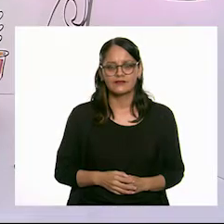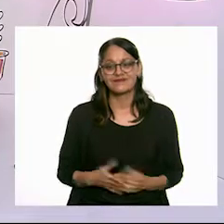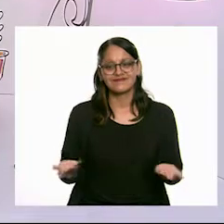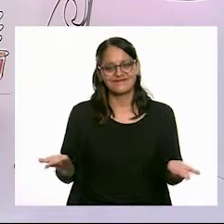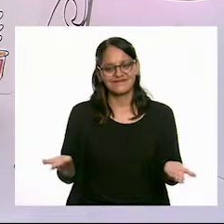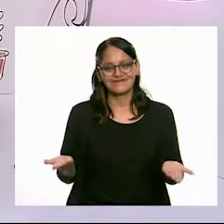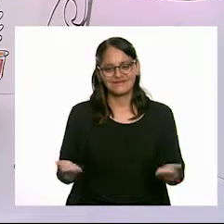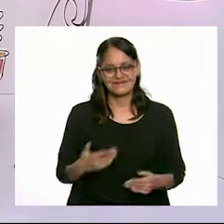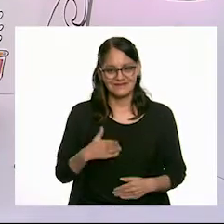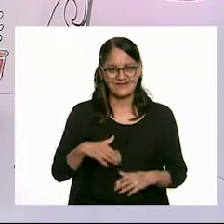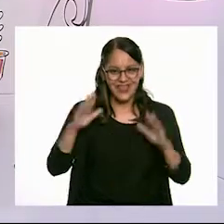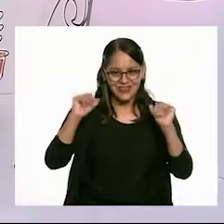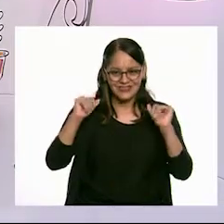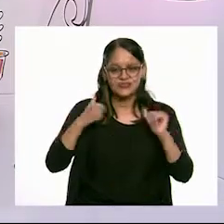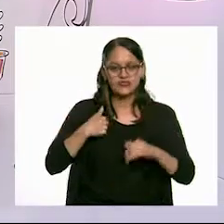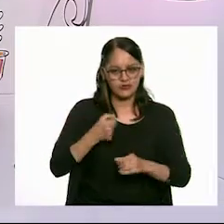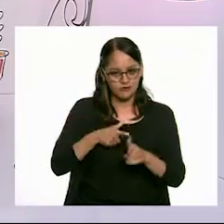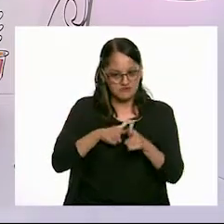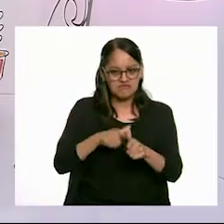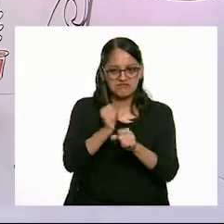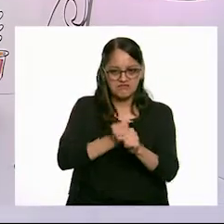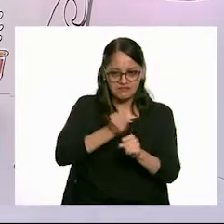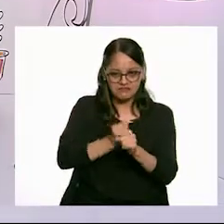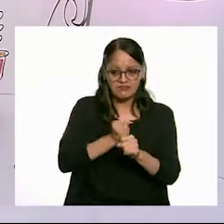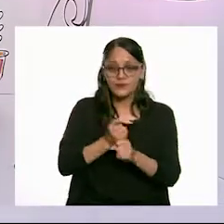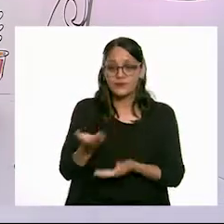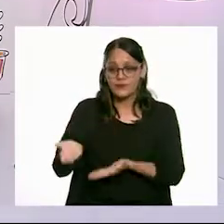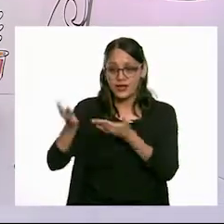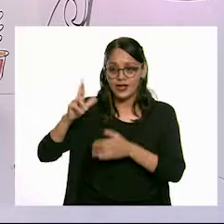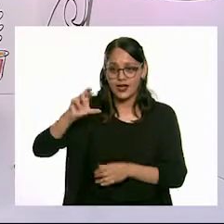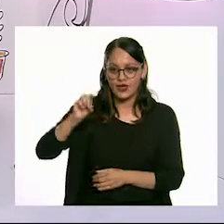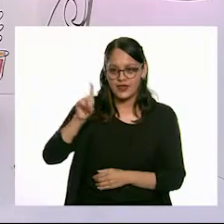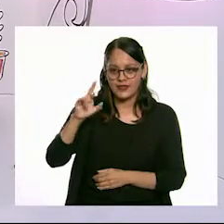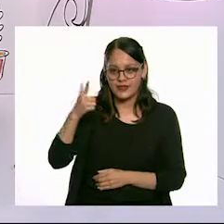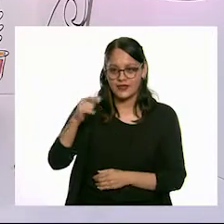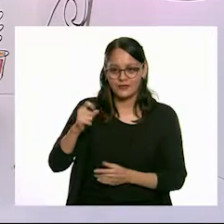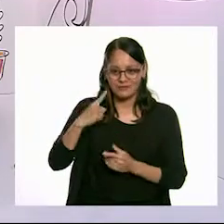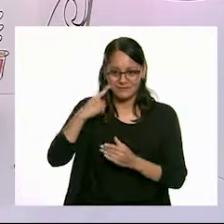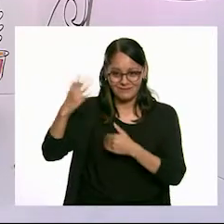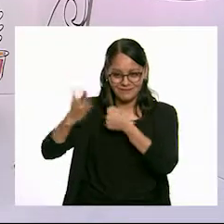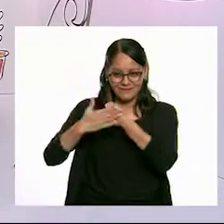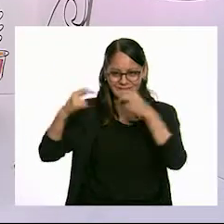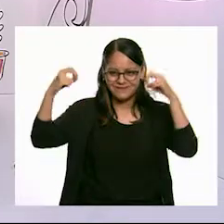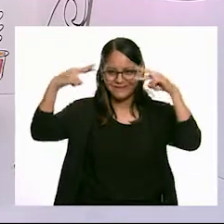Bueno, los dejo. Voy a seguir practicando. Los dejo con Rodrigo. Hasta la próxima.